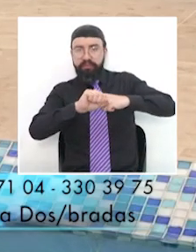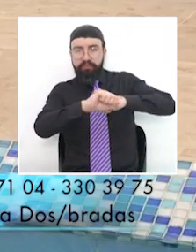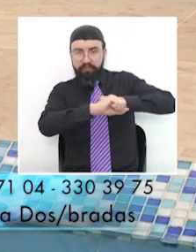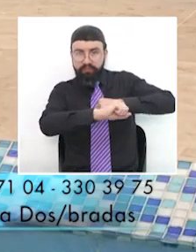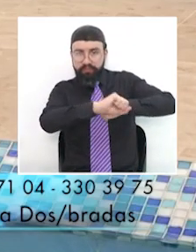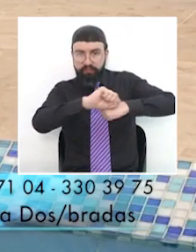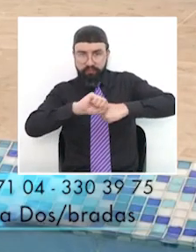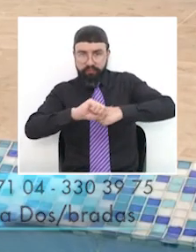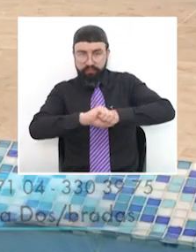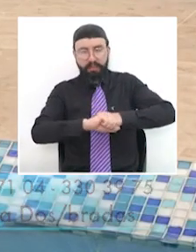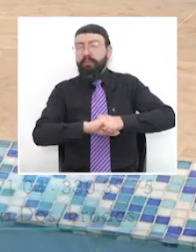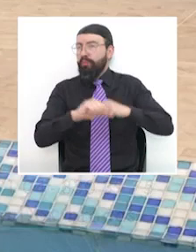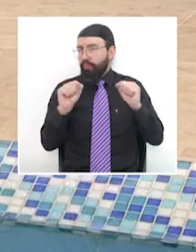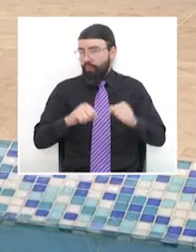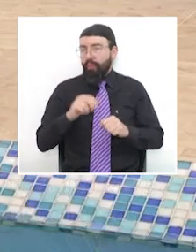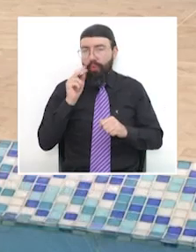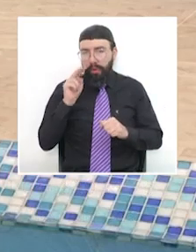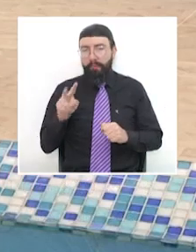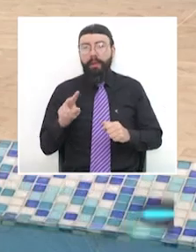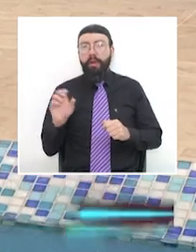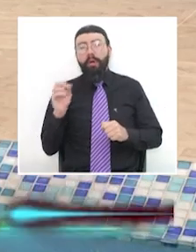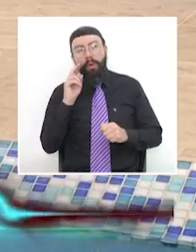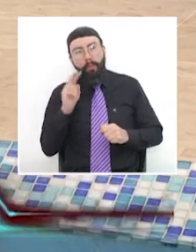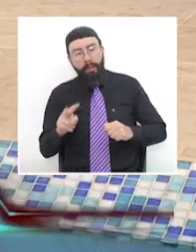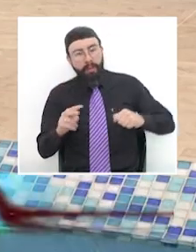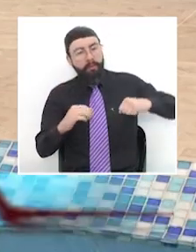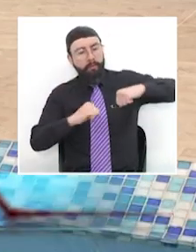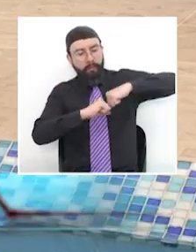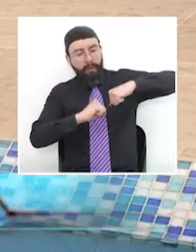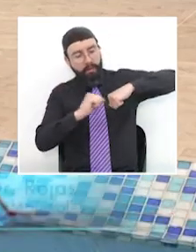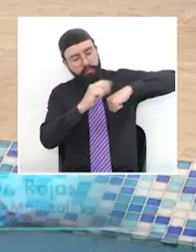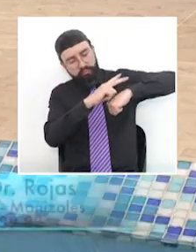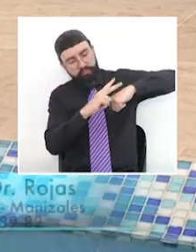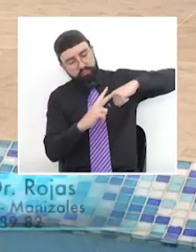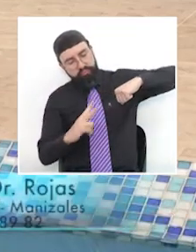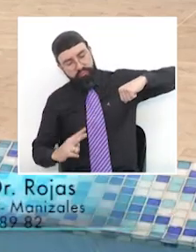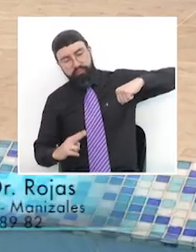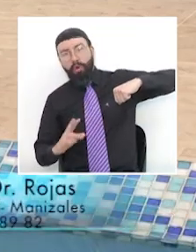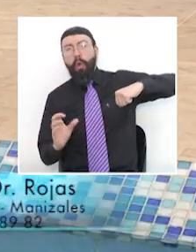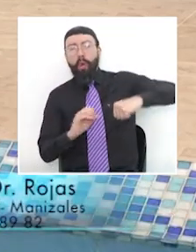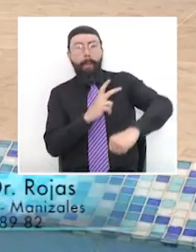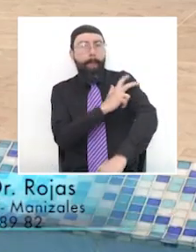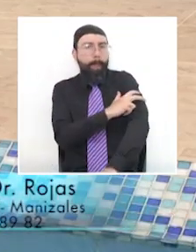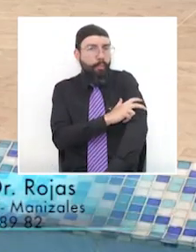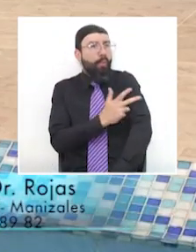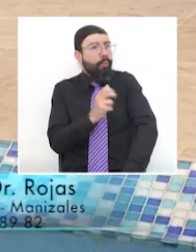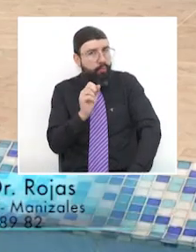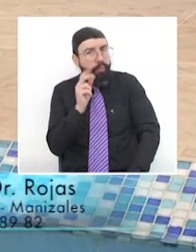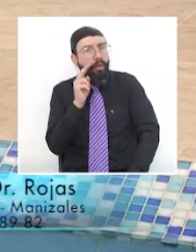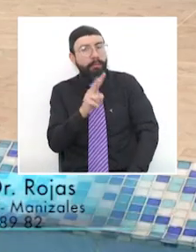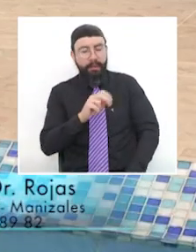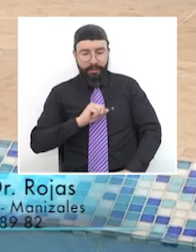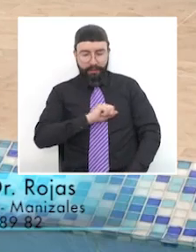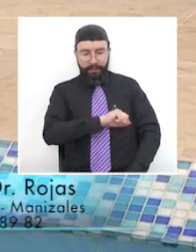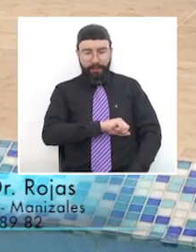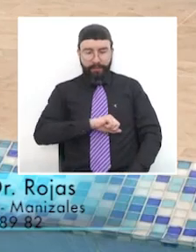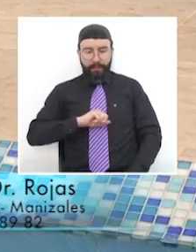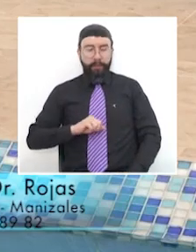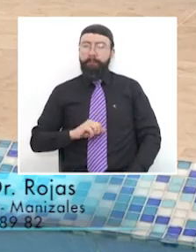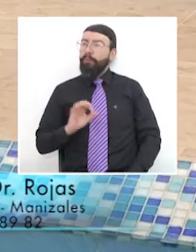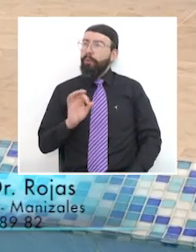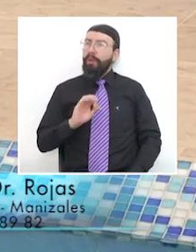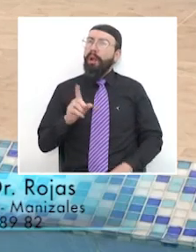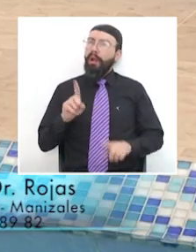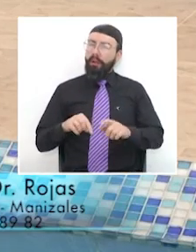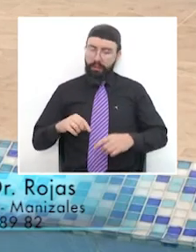hacer y para ver los ligamentos, los tendones, los músculos. Incluso en la vía digestiva, en algunas